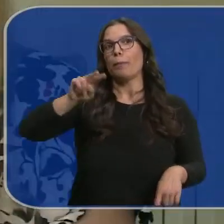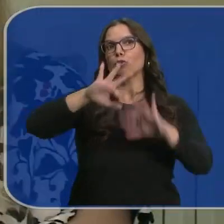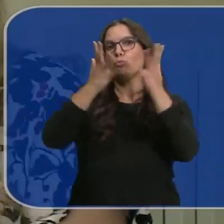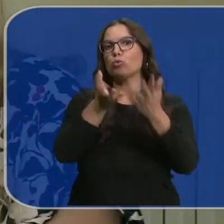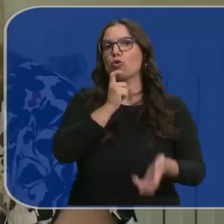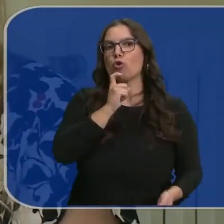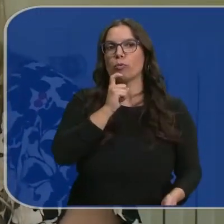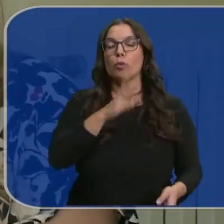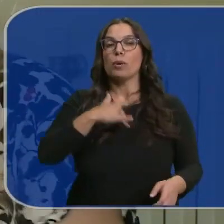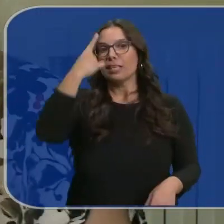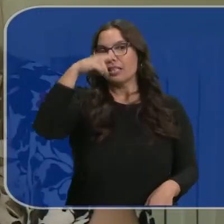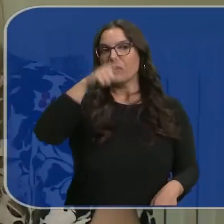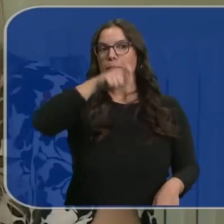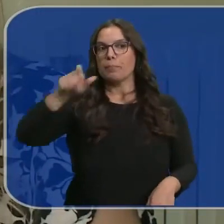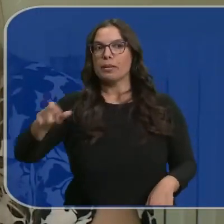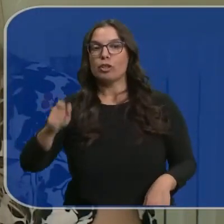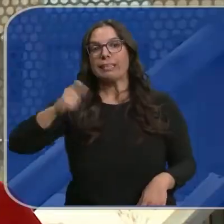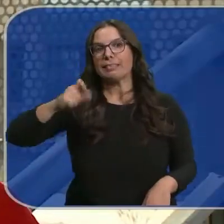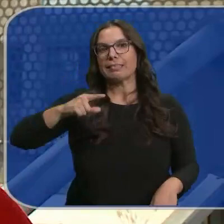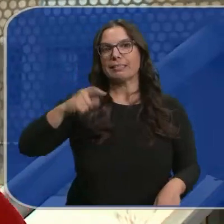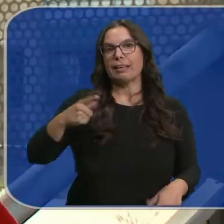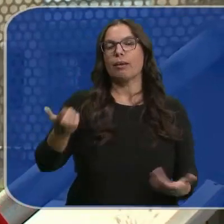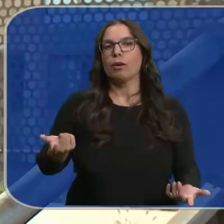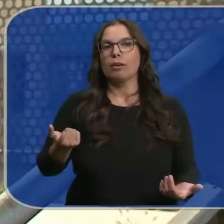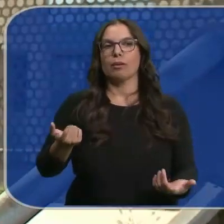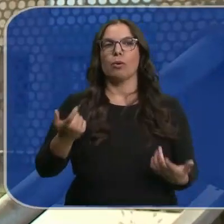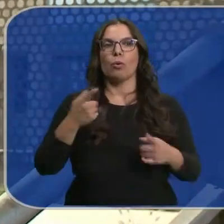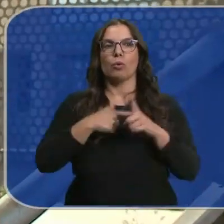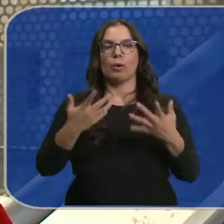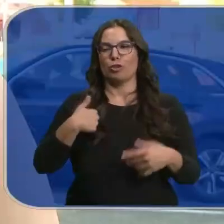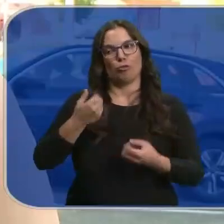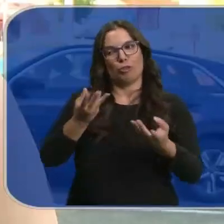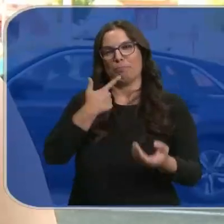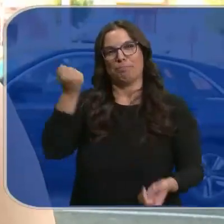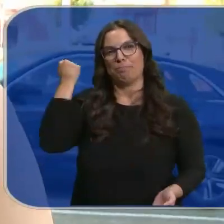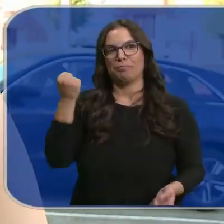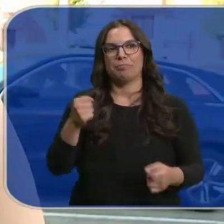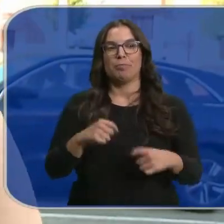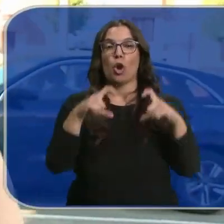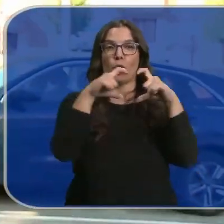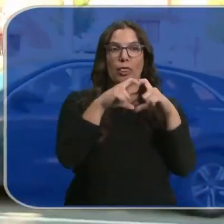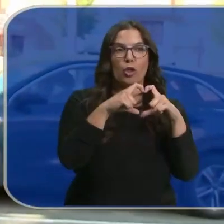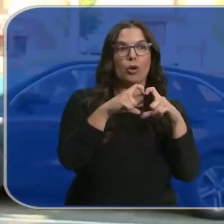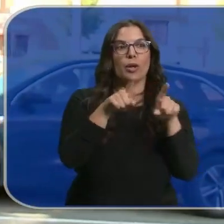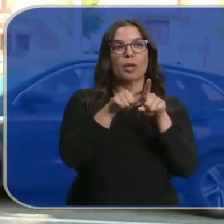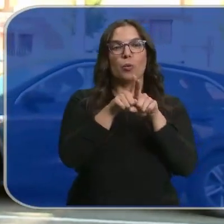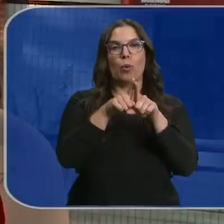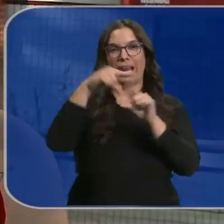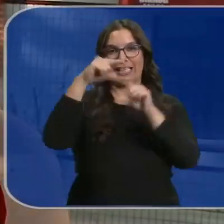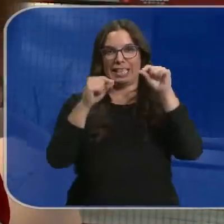mundo. Se puede saber mucho sobre las personas viendo sus emojis frecuentes. Buah, no lo puedo contar. Un corazón que tiene como